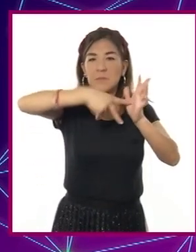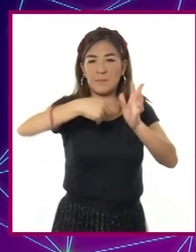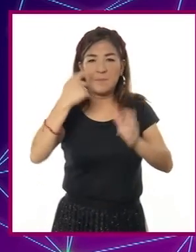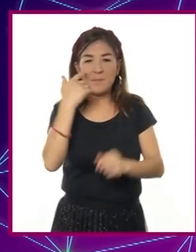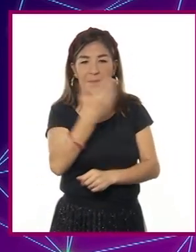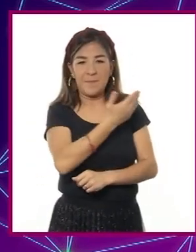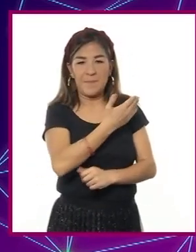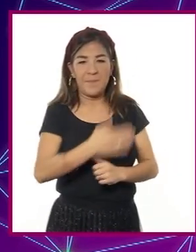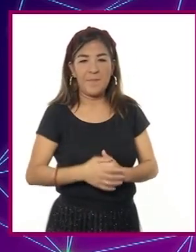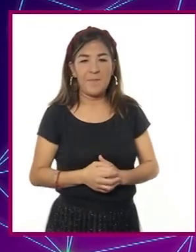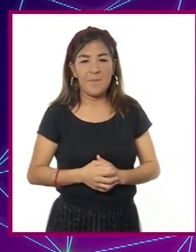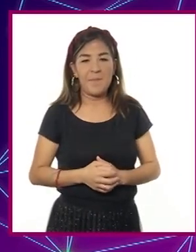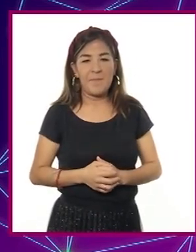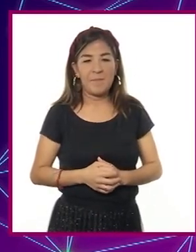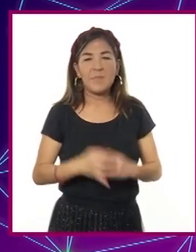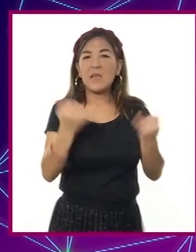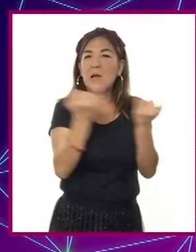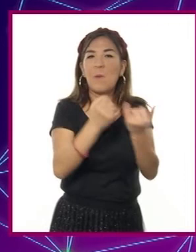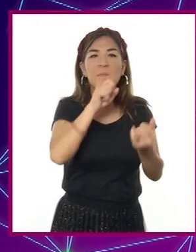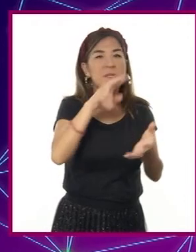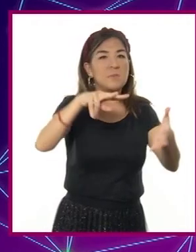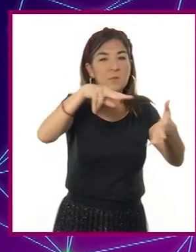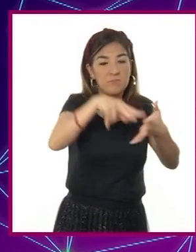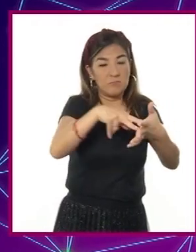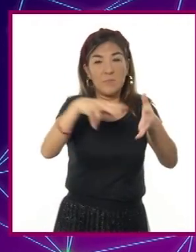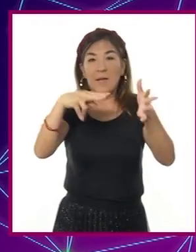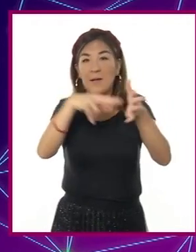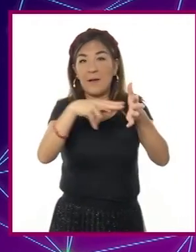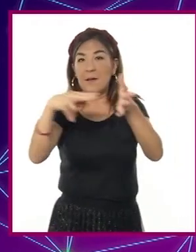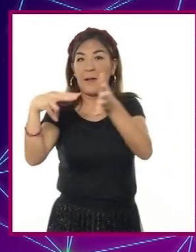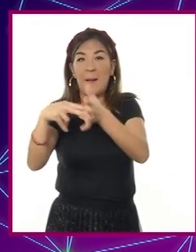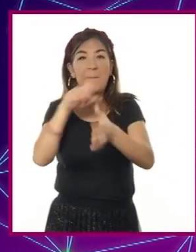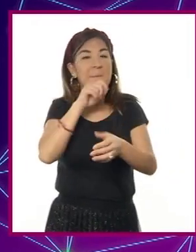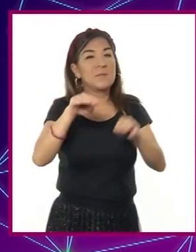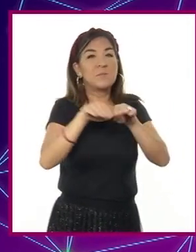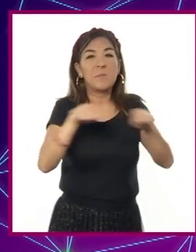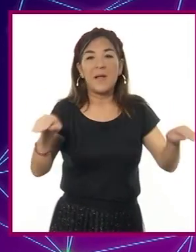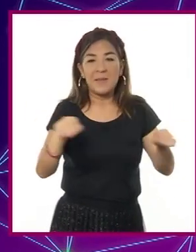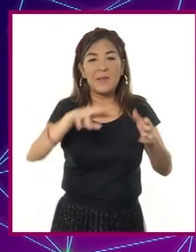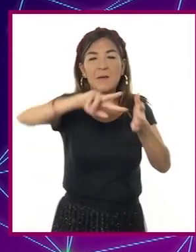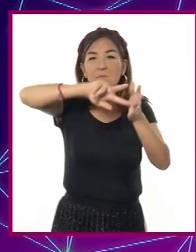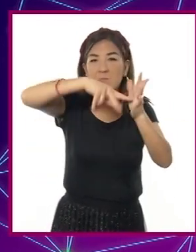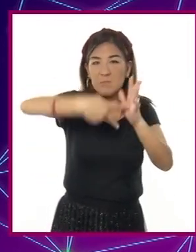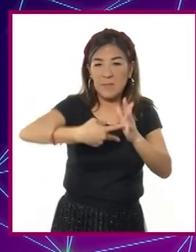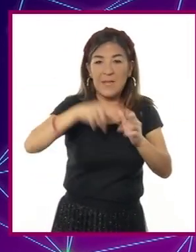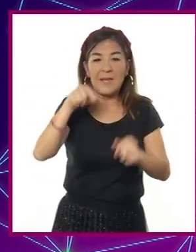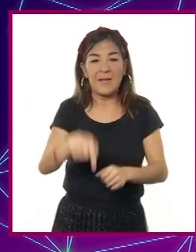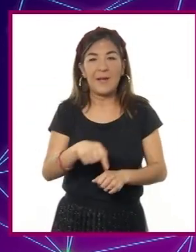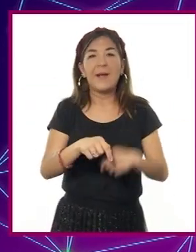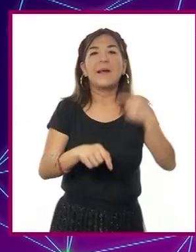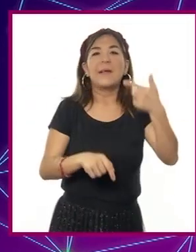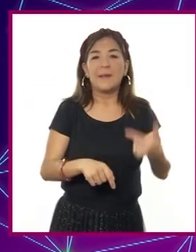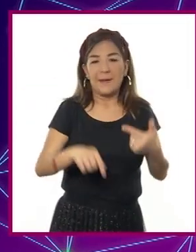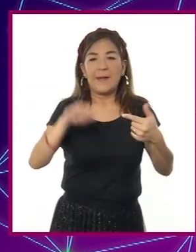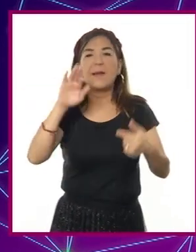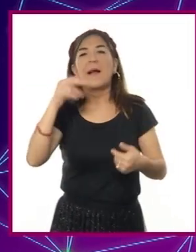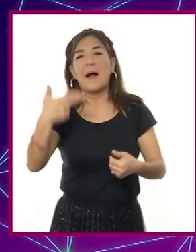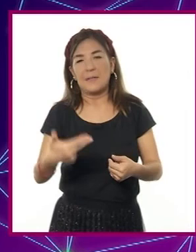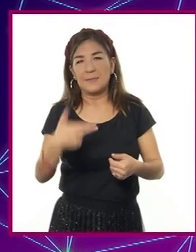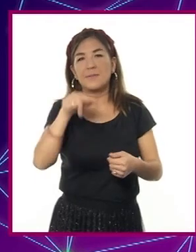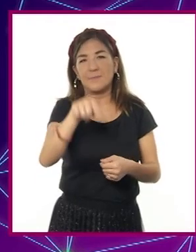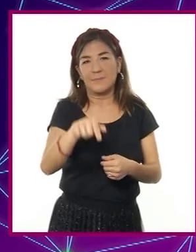abre hasta la intersección con el segmento DF y se marcan las intersecciones en el otro